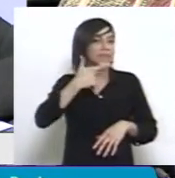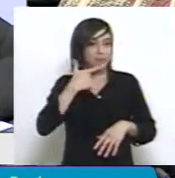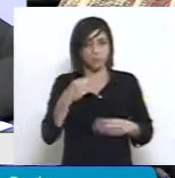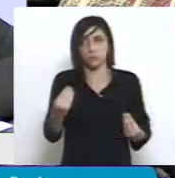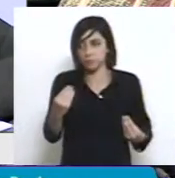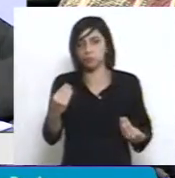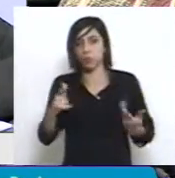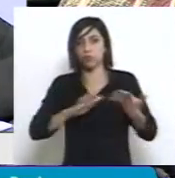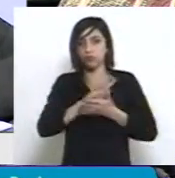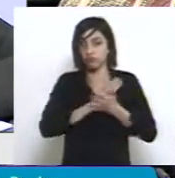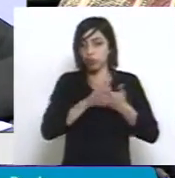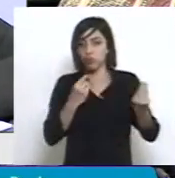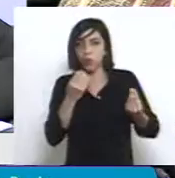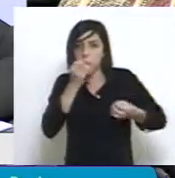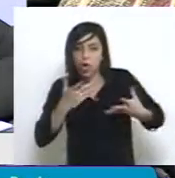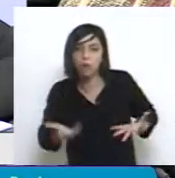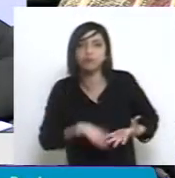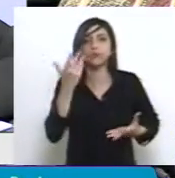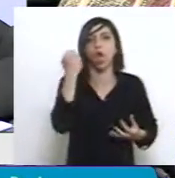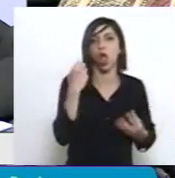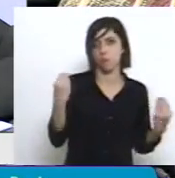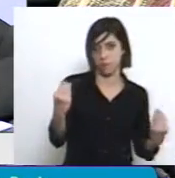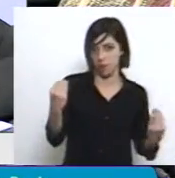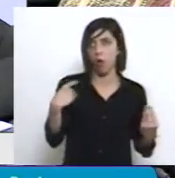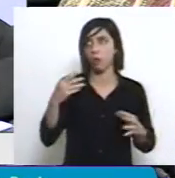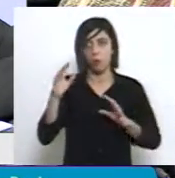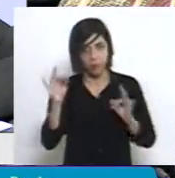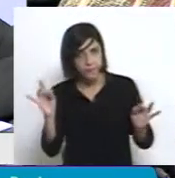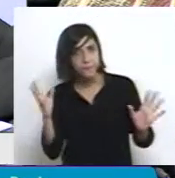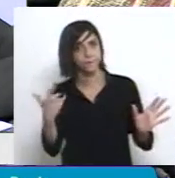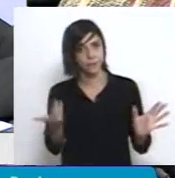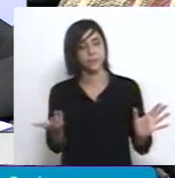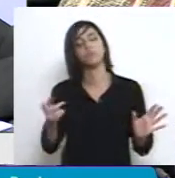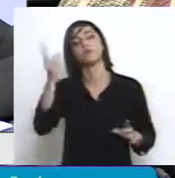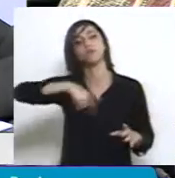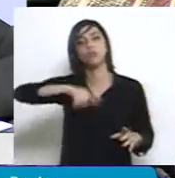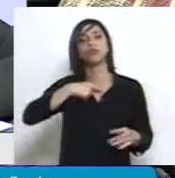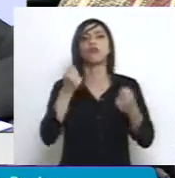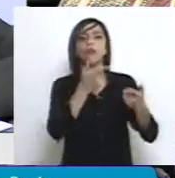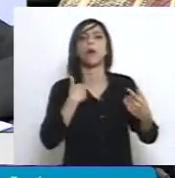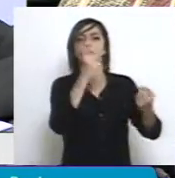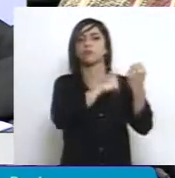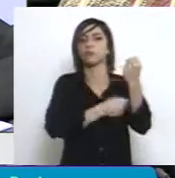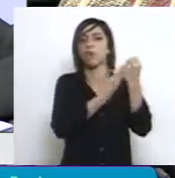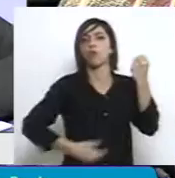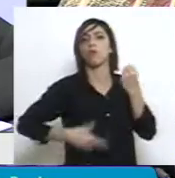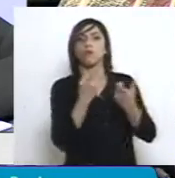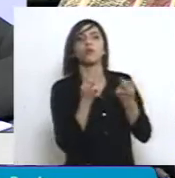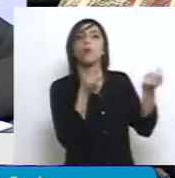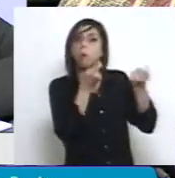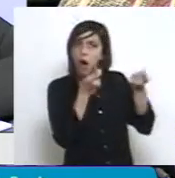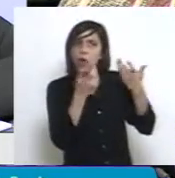estamos haciendo es facultar al Ejecutivo a administrar las partidas no rígidas